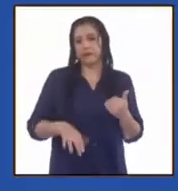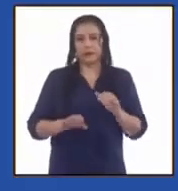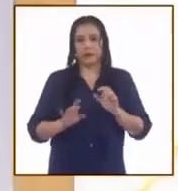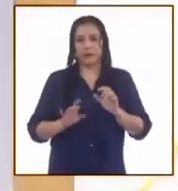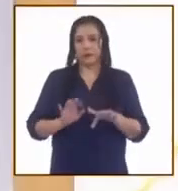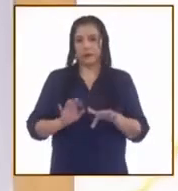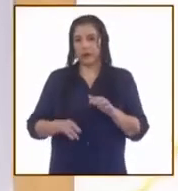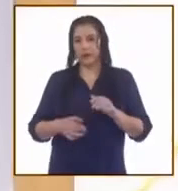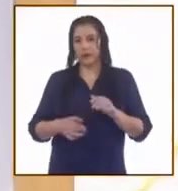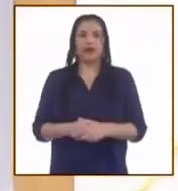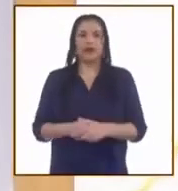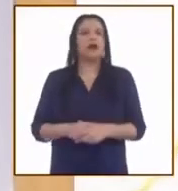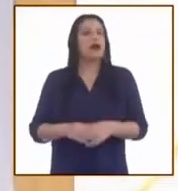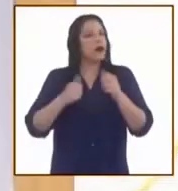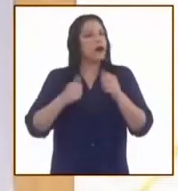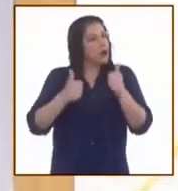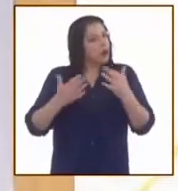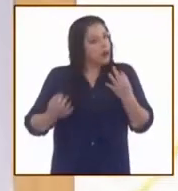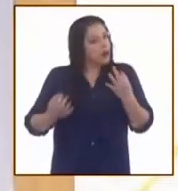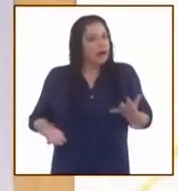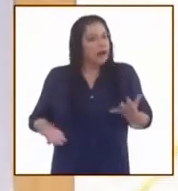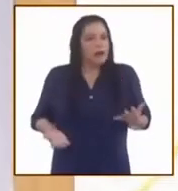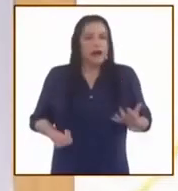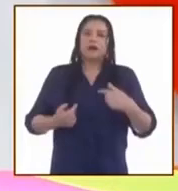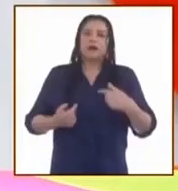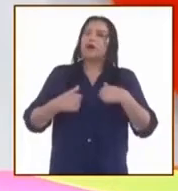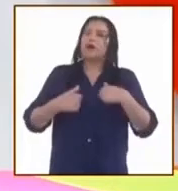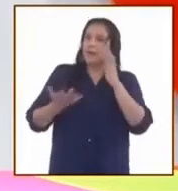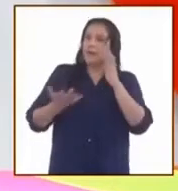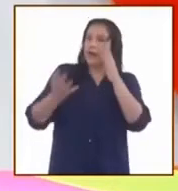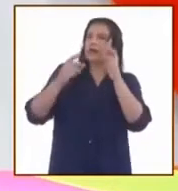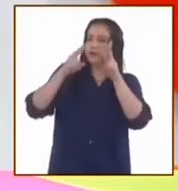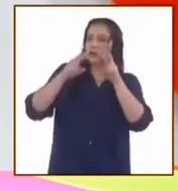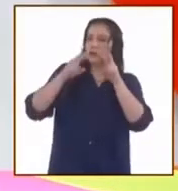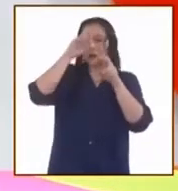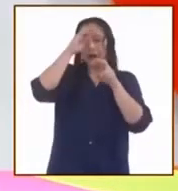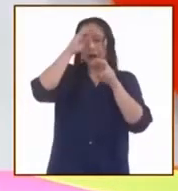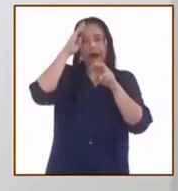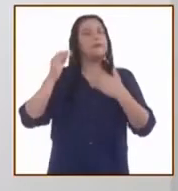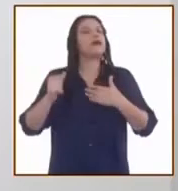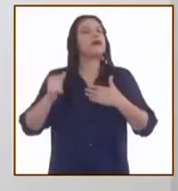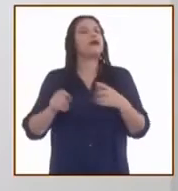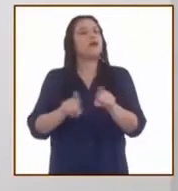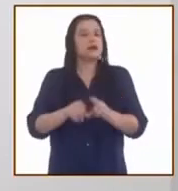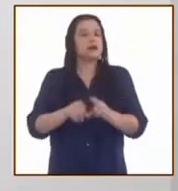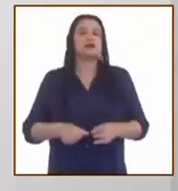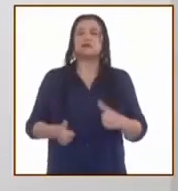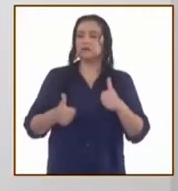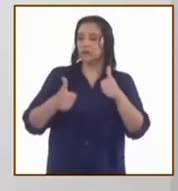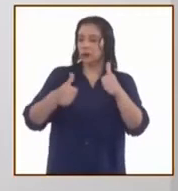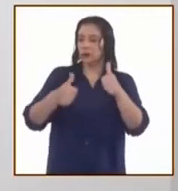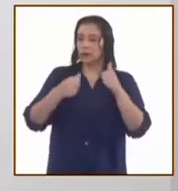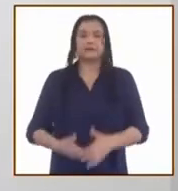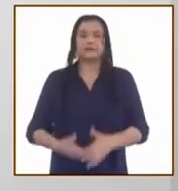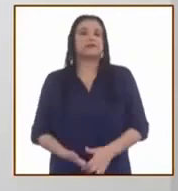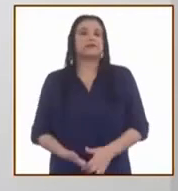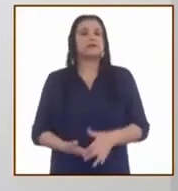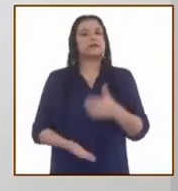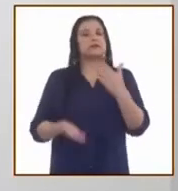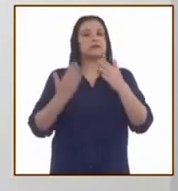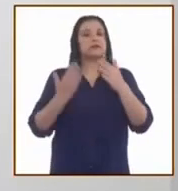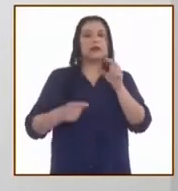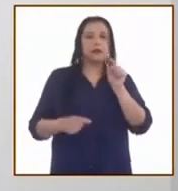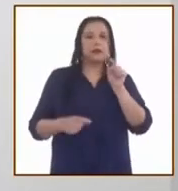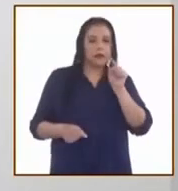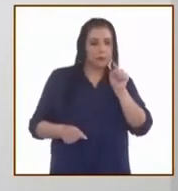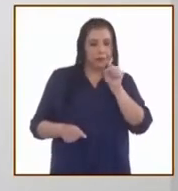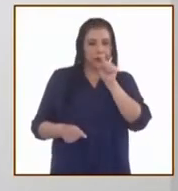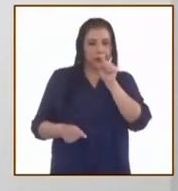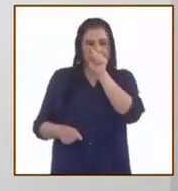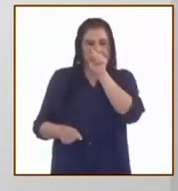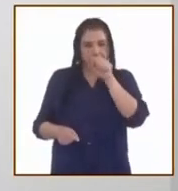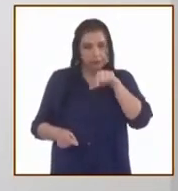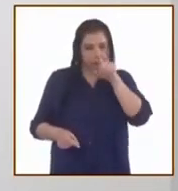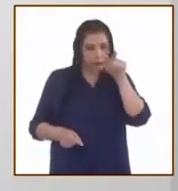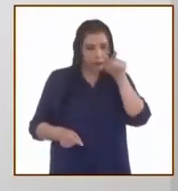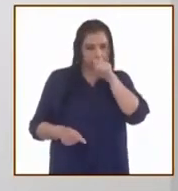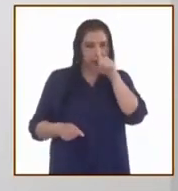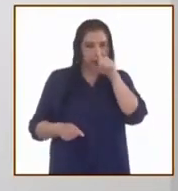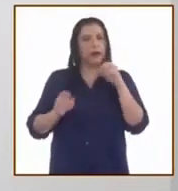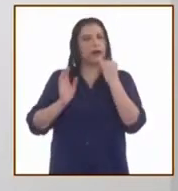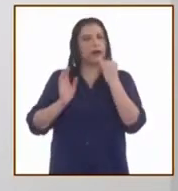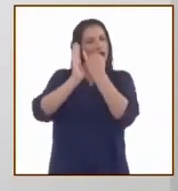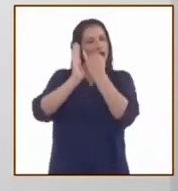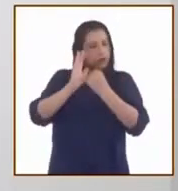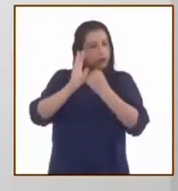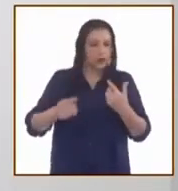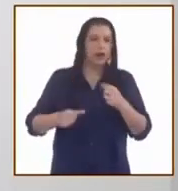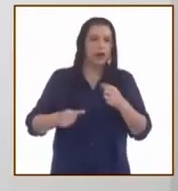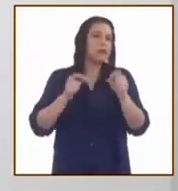Es verdad, me resultó parecido. A mí también, profesora. Muy bien, Y si sus puntos tienen la forma de la figura 2,